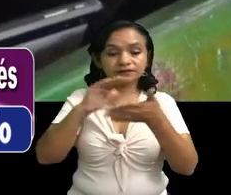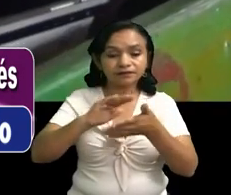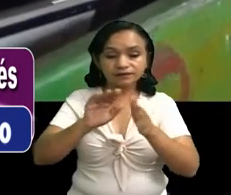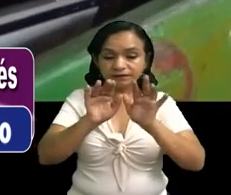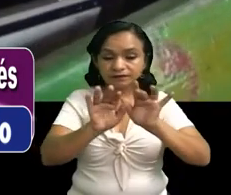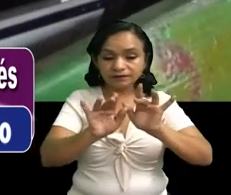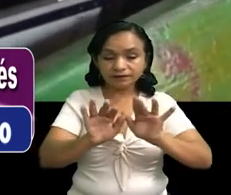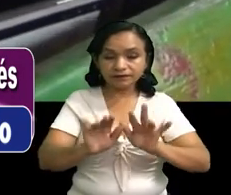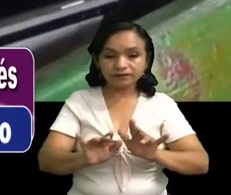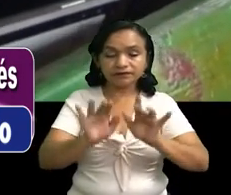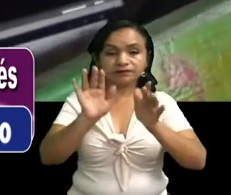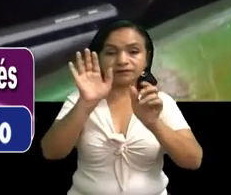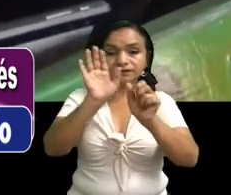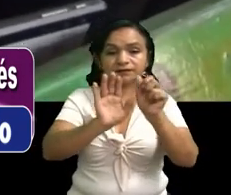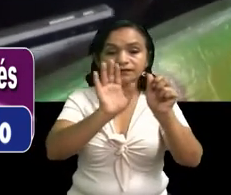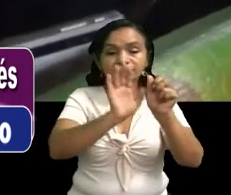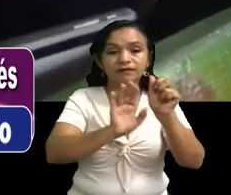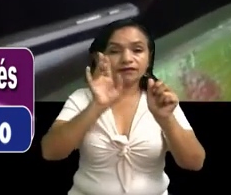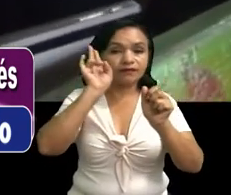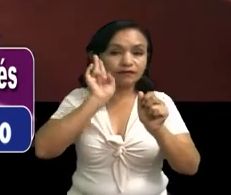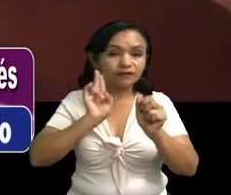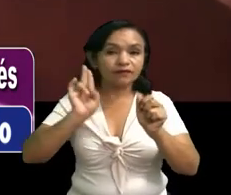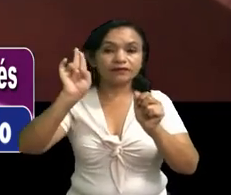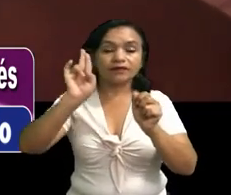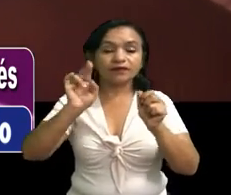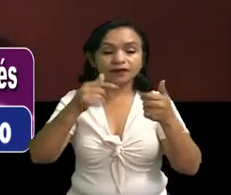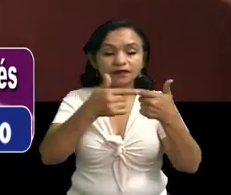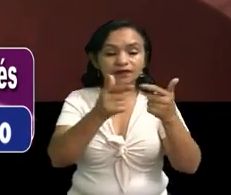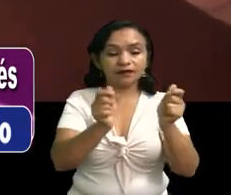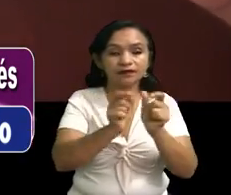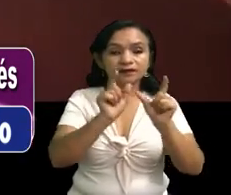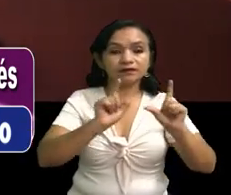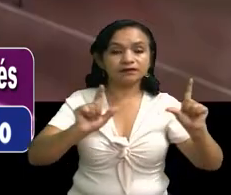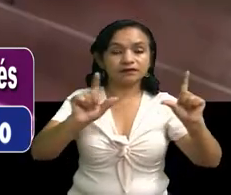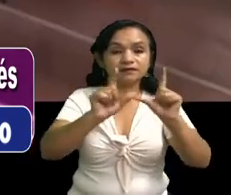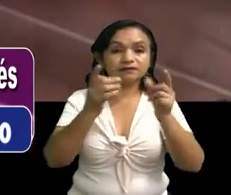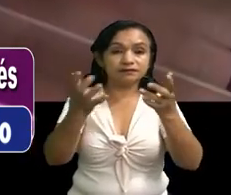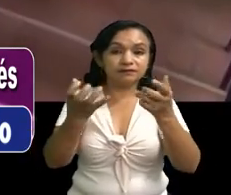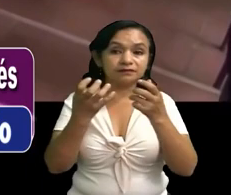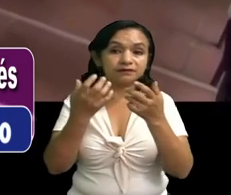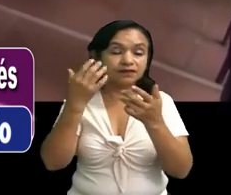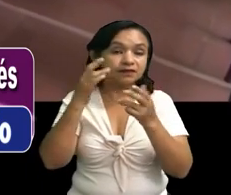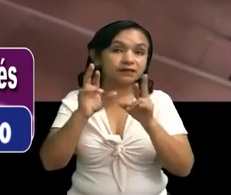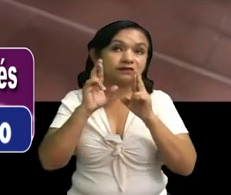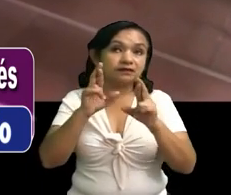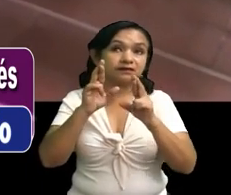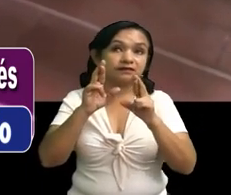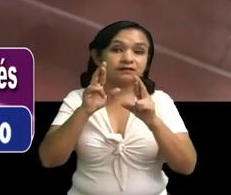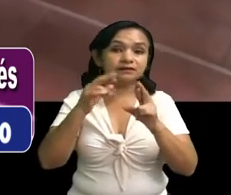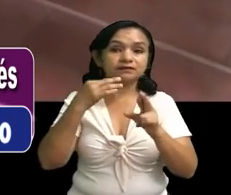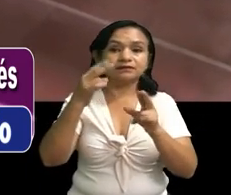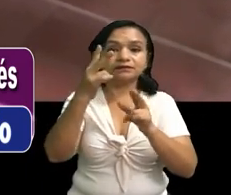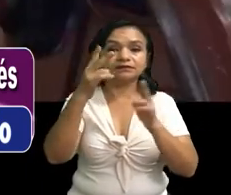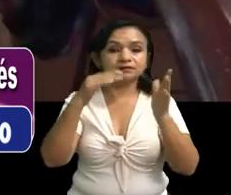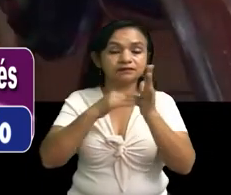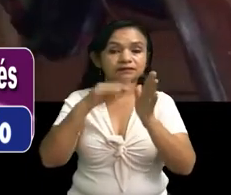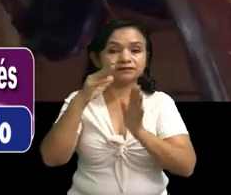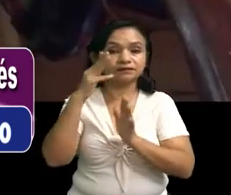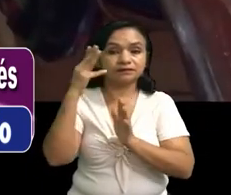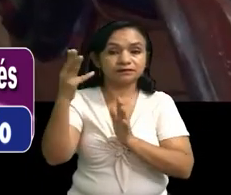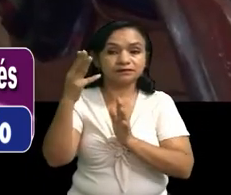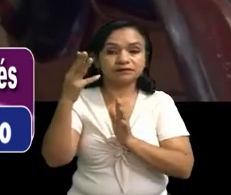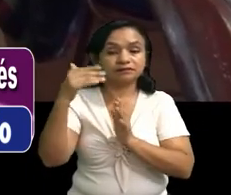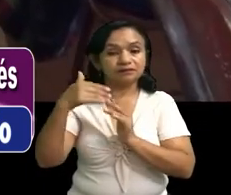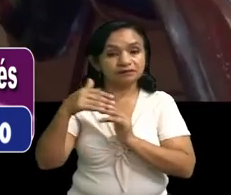tecnología en cada uno de nuestros recintos y en cada una de nuestras unidades. Eso es nuestro sueño. Ojalá y lo pudiéramos hacer en 2019, pero